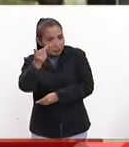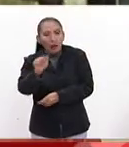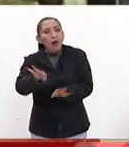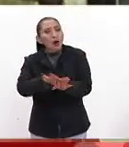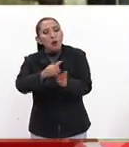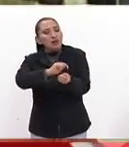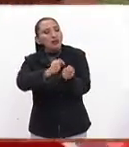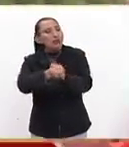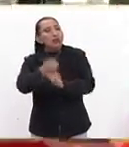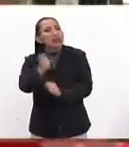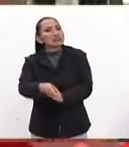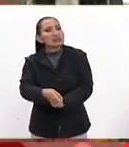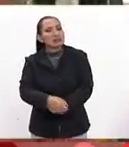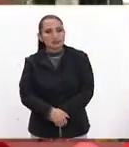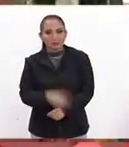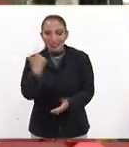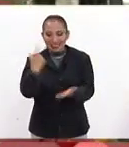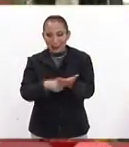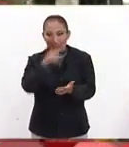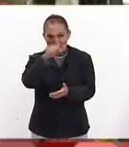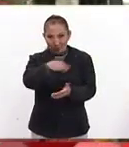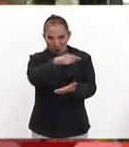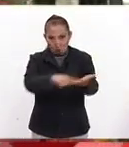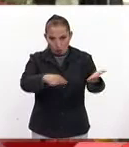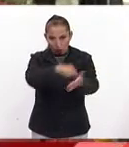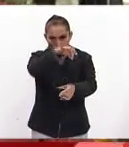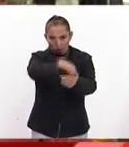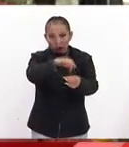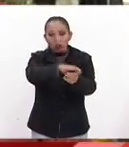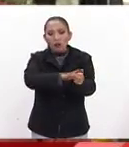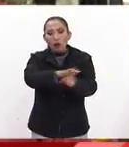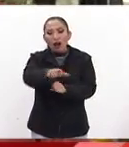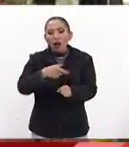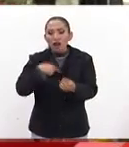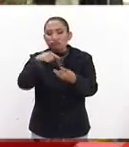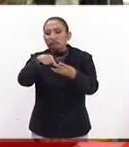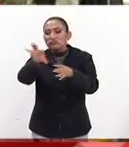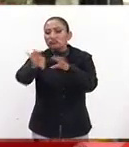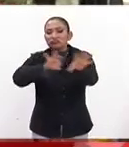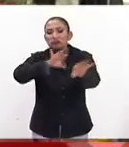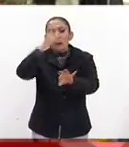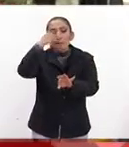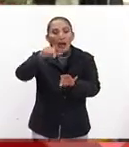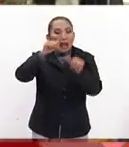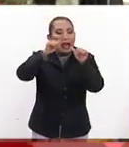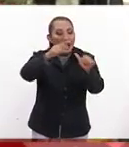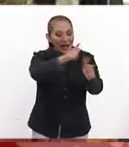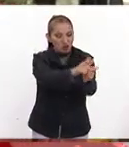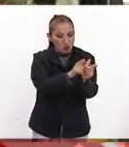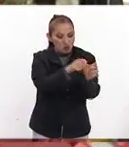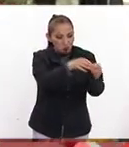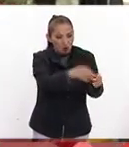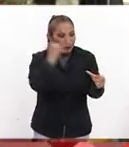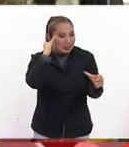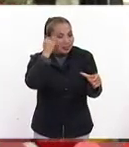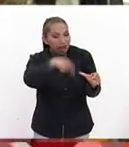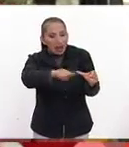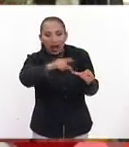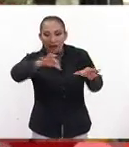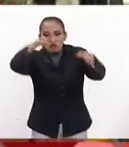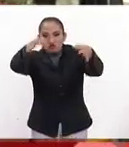son estas traducciones? Dentro de estas elecciones, ¿qué tipo de alternativas se tomaron en cuenta para que las poblaciones indígenas